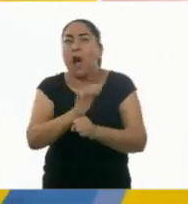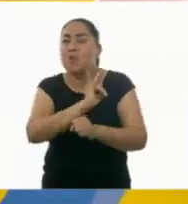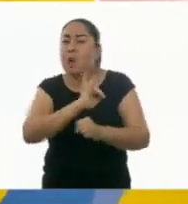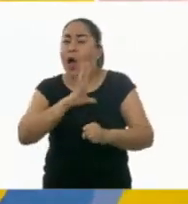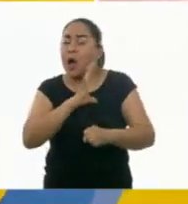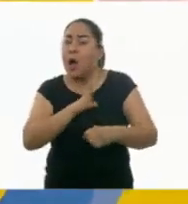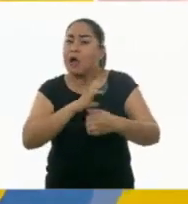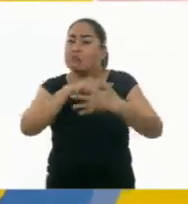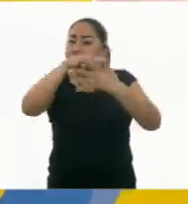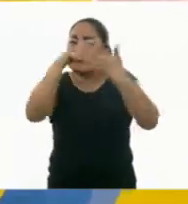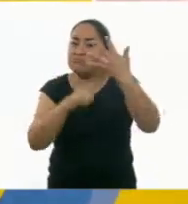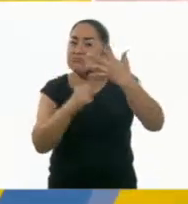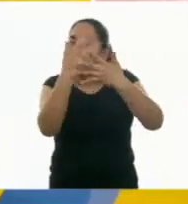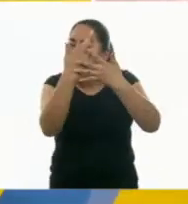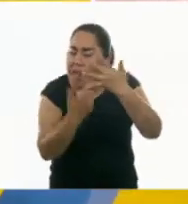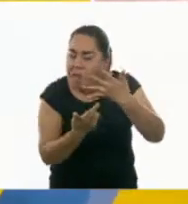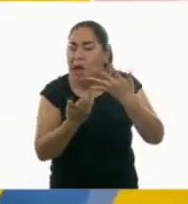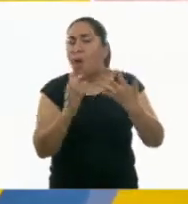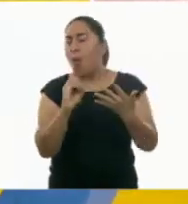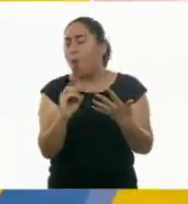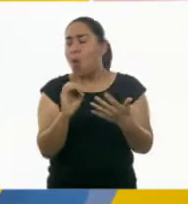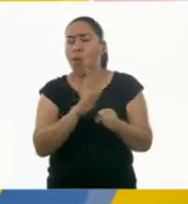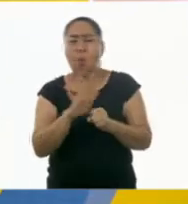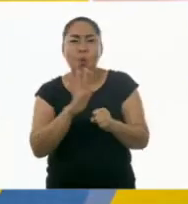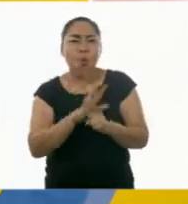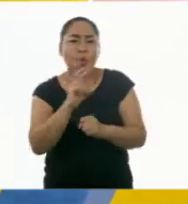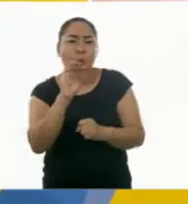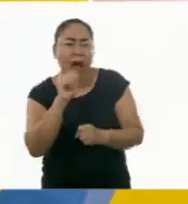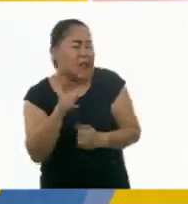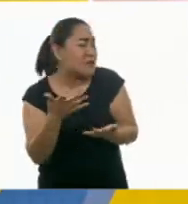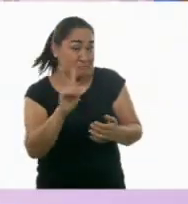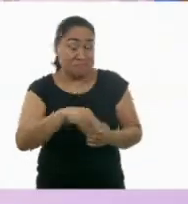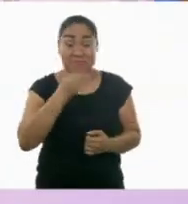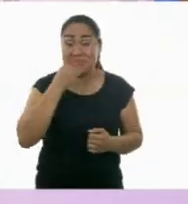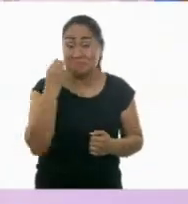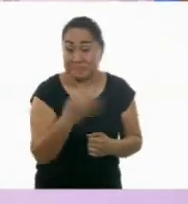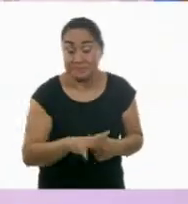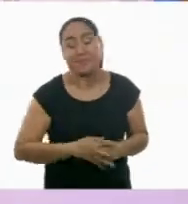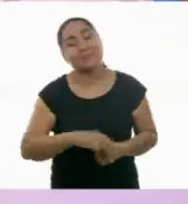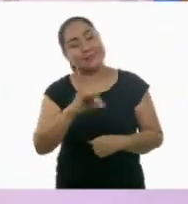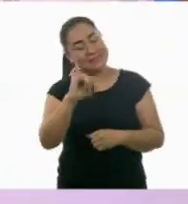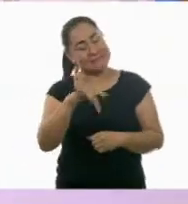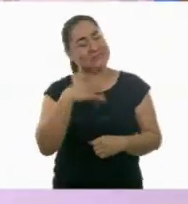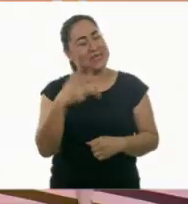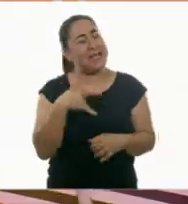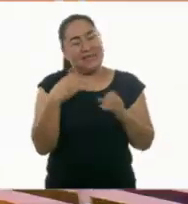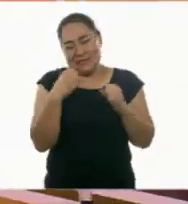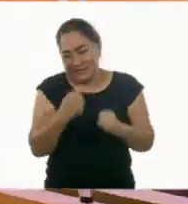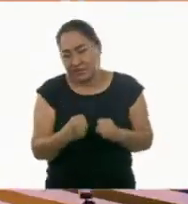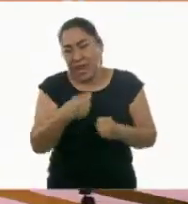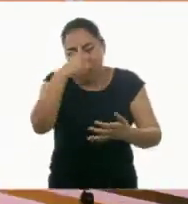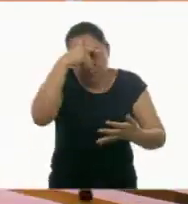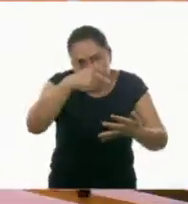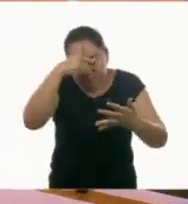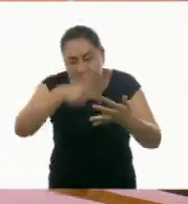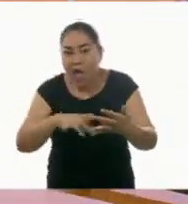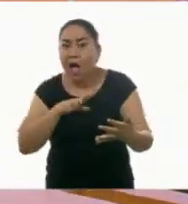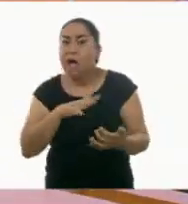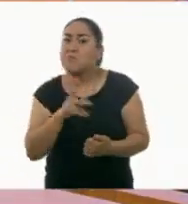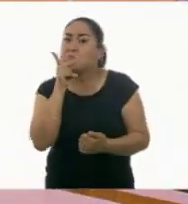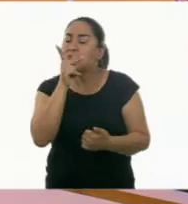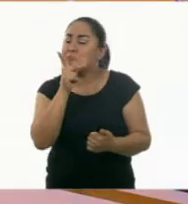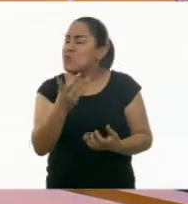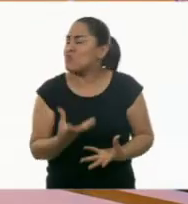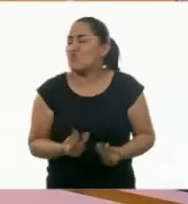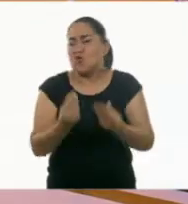rimas, o qué vocales riman, o qué vocales no. Va a estar padrísimo. Sí, seguramente van a encontrar muchas palabras que parecen